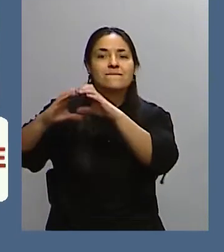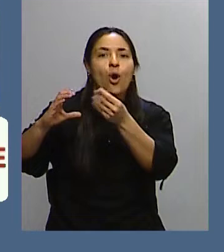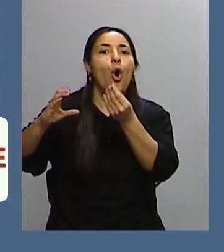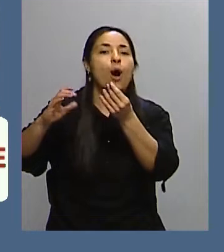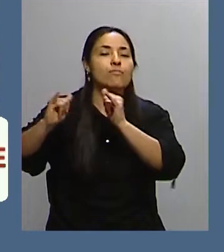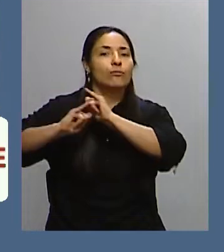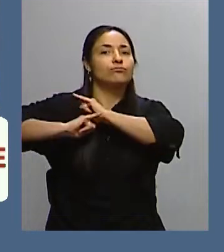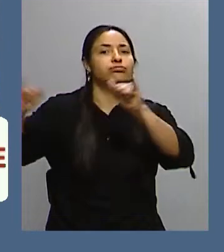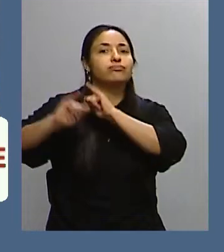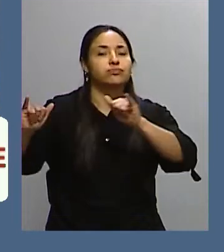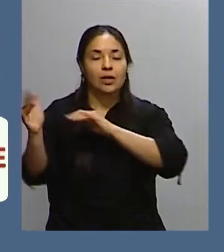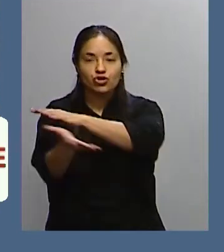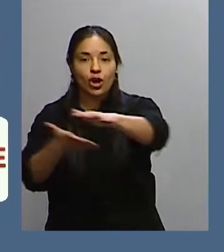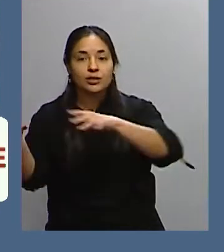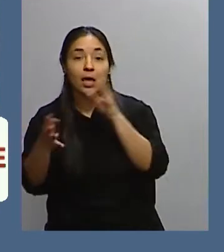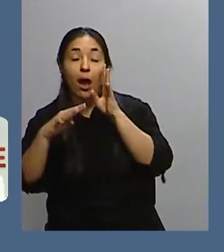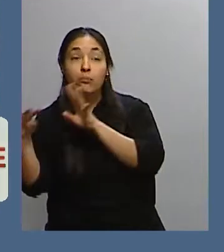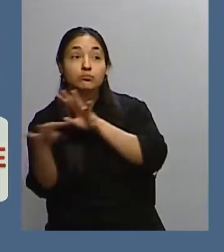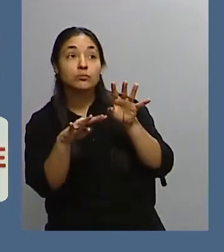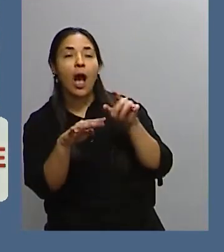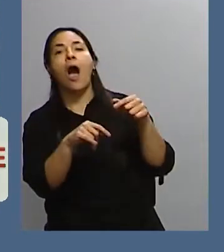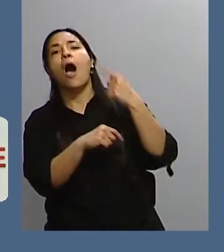generan visiones en la sociedad que hacen que la